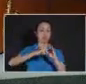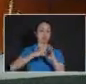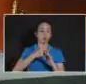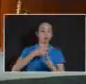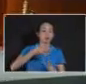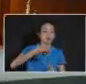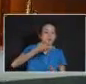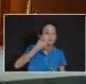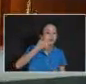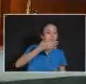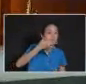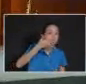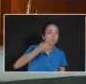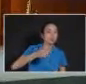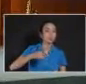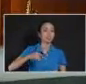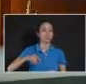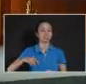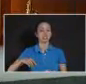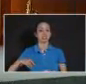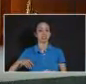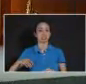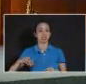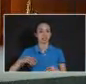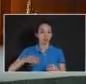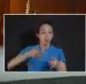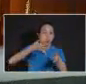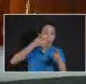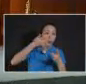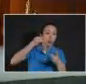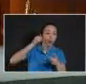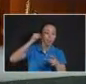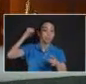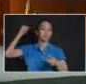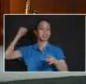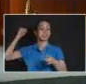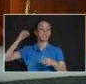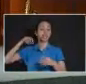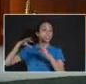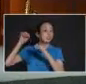tierra, y de repente se echó un medio rebuzno y sonó la flauta.